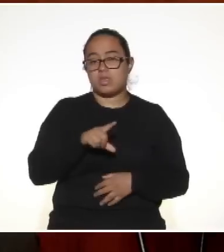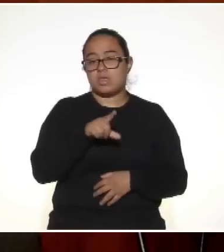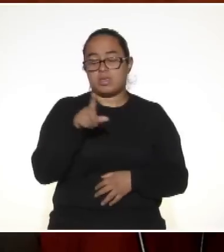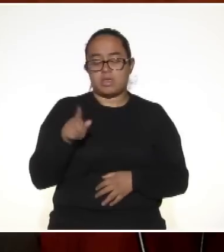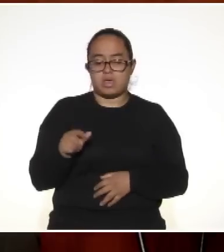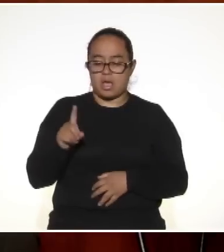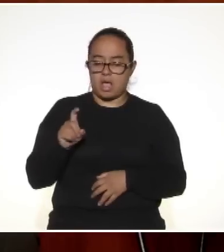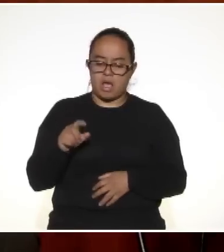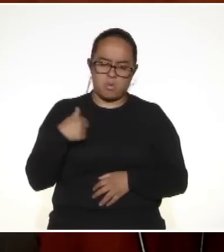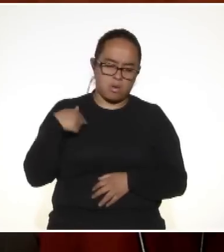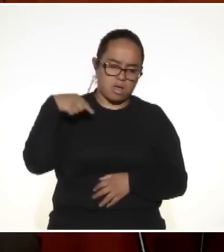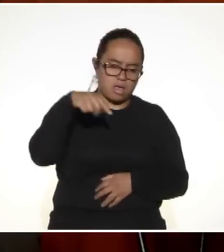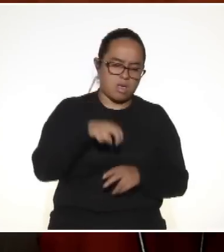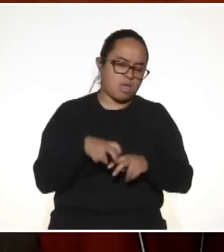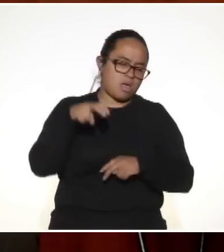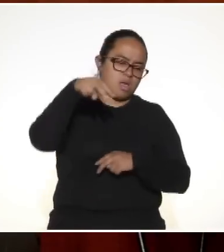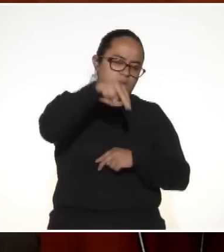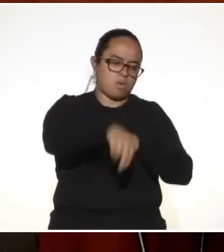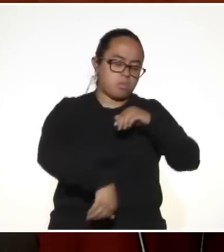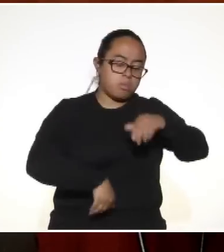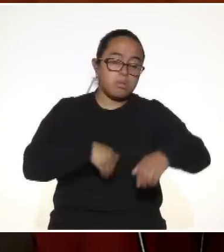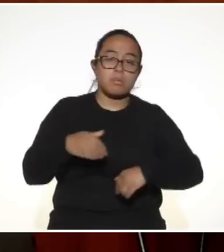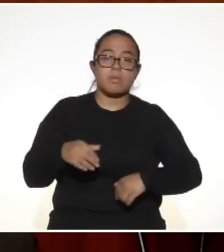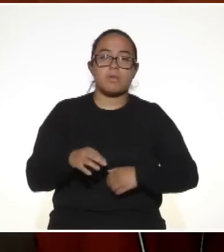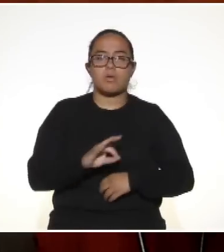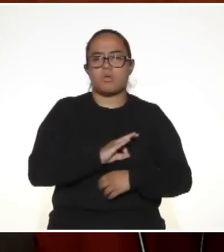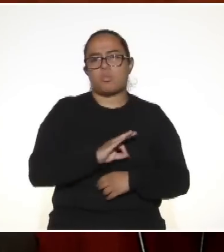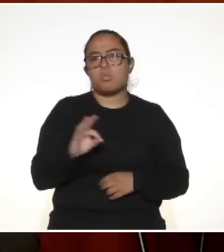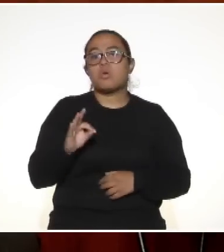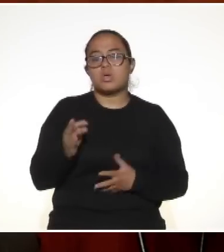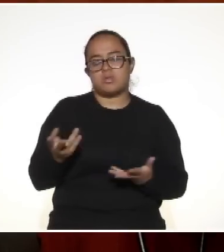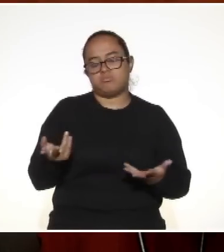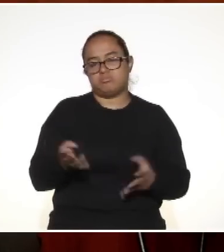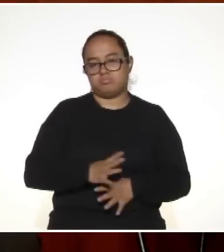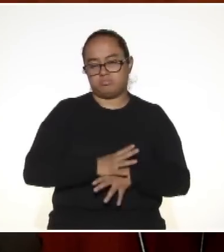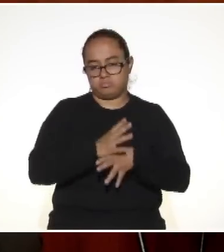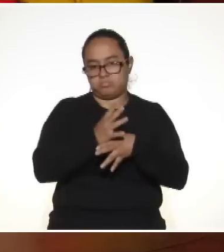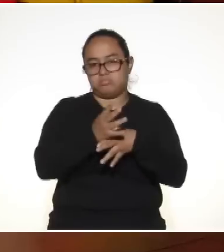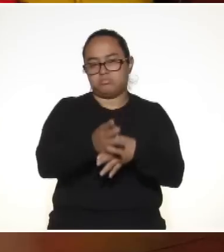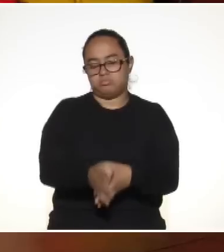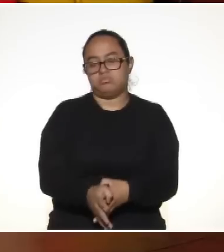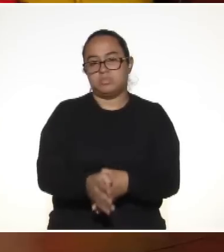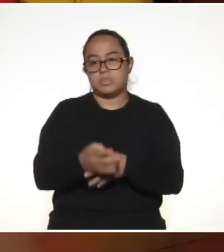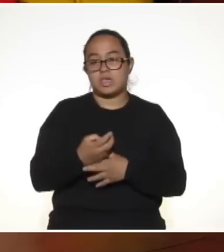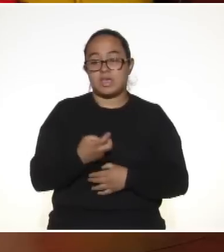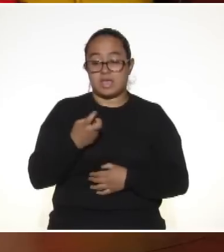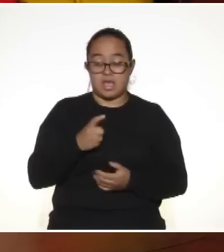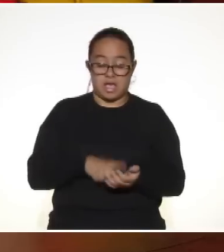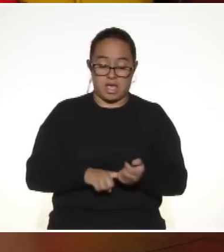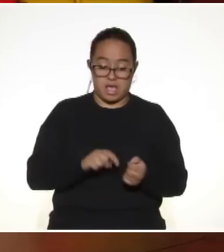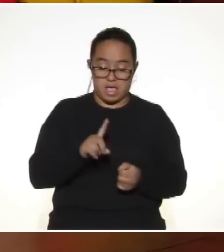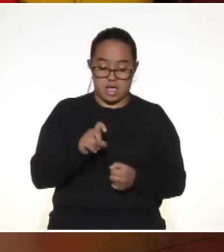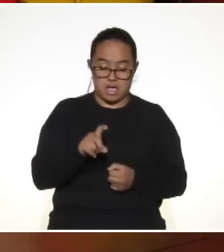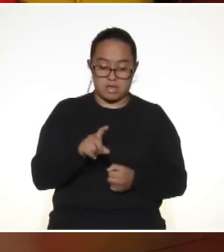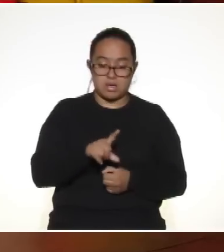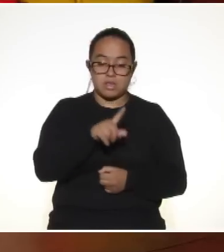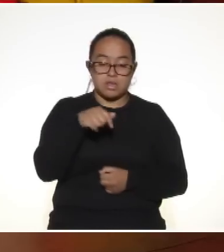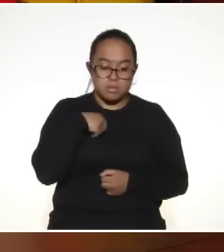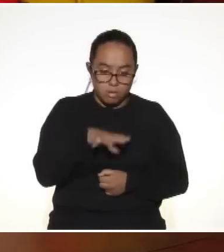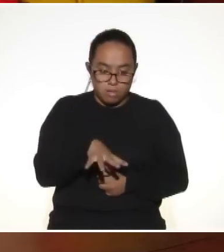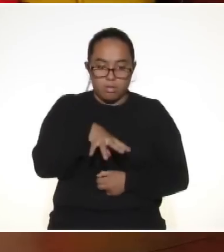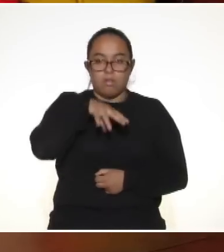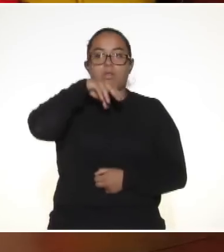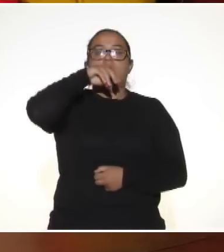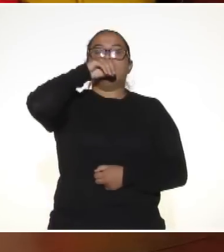quieres meter a nadar, a brincar, puedes vomitar. Y eso puede, dentro del agua, generar que broncoaspires.